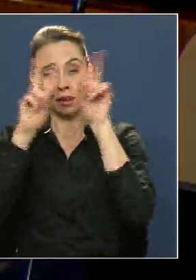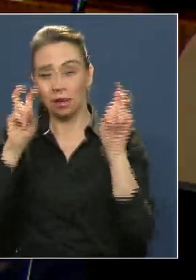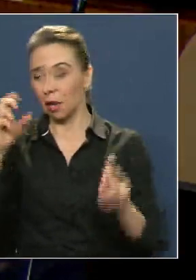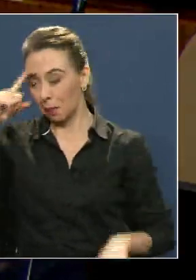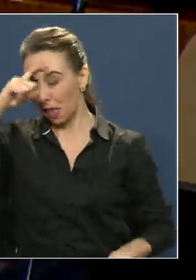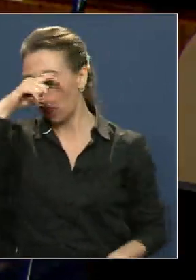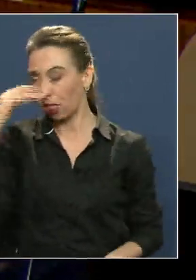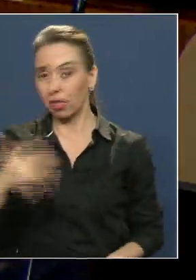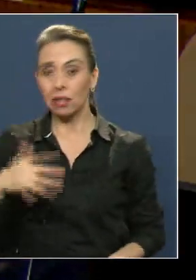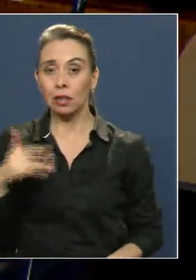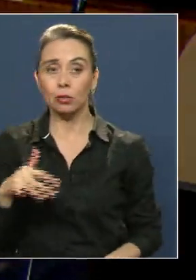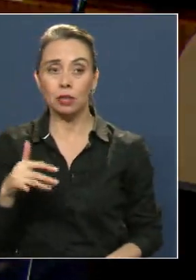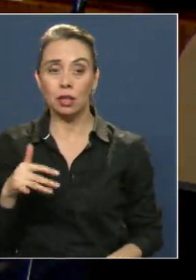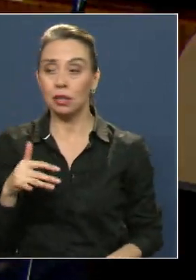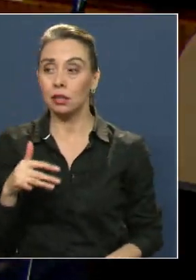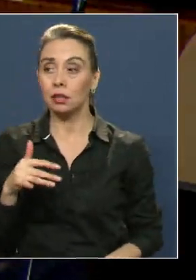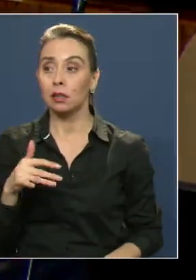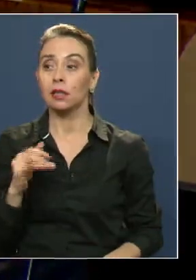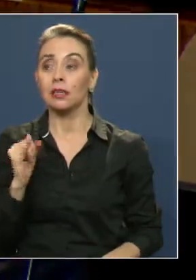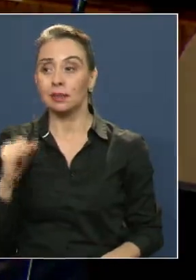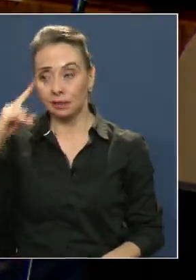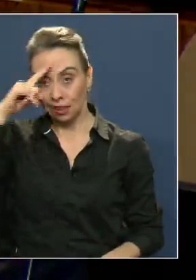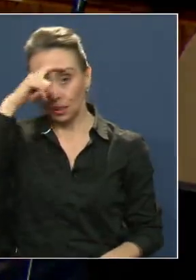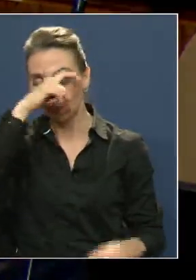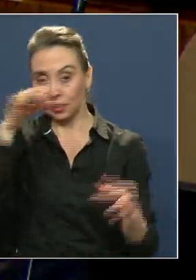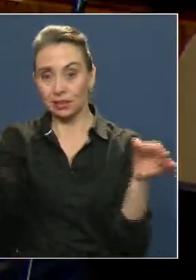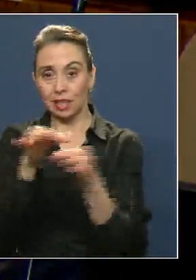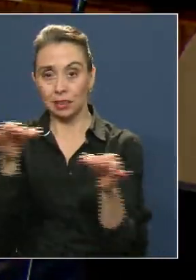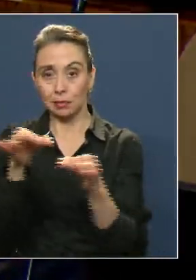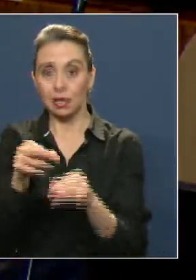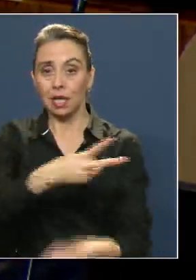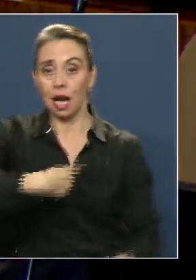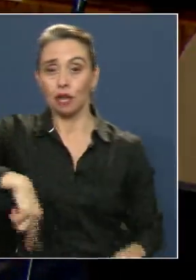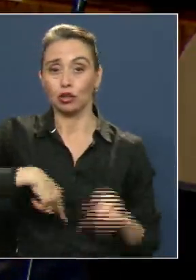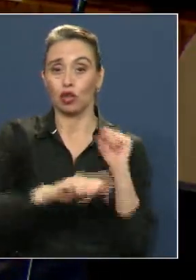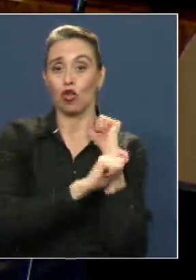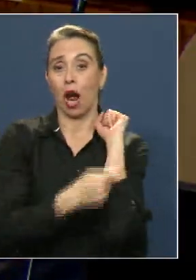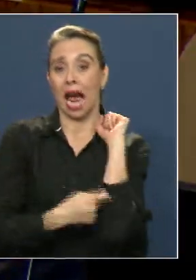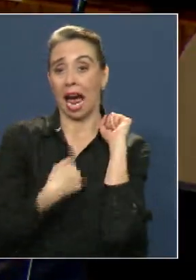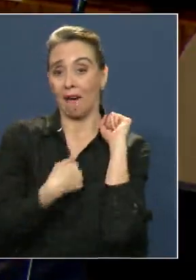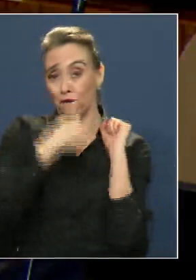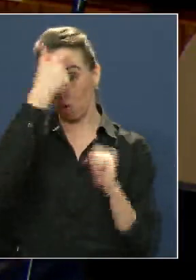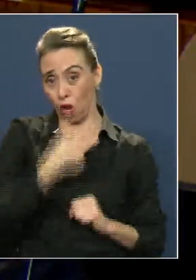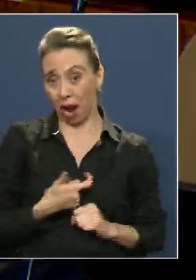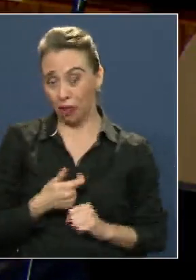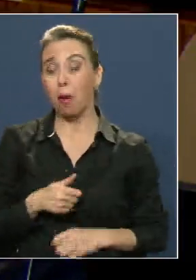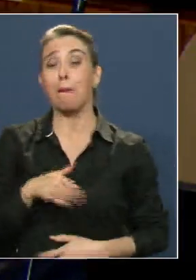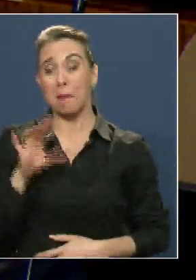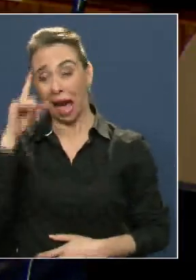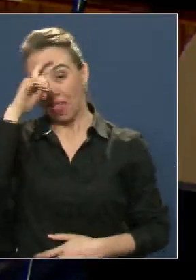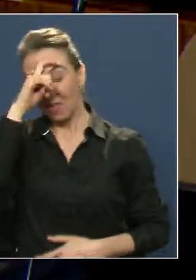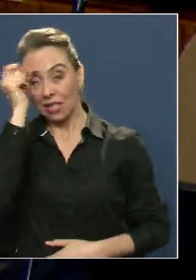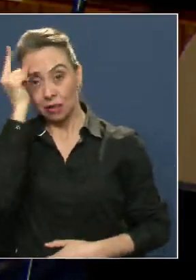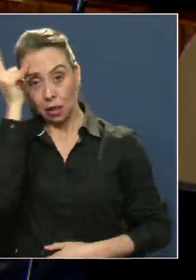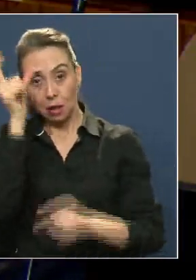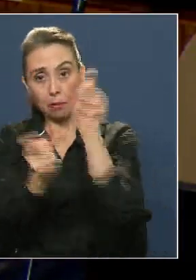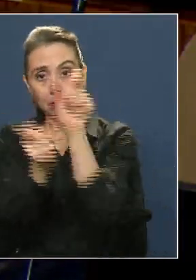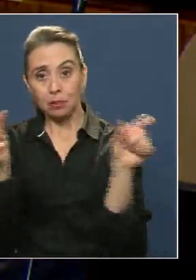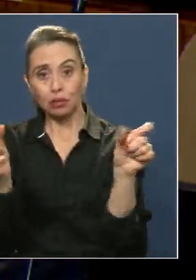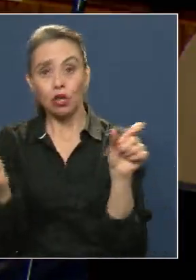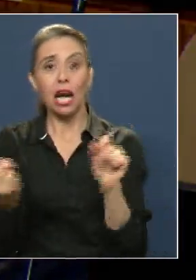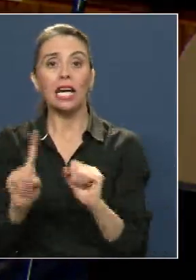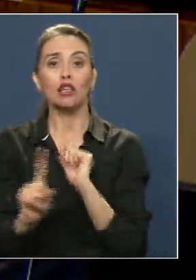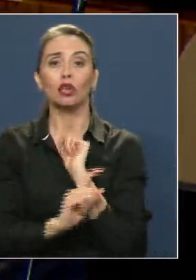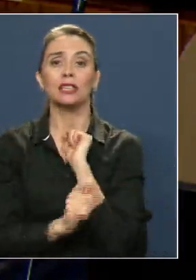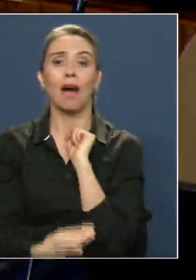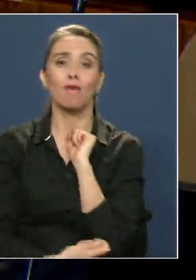muy difícil de explicar. Y si es difícil de explicar para quienes somos abogados, créanme que es más difícil de comprender para quienes no lo son.